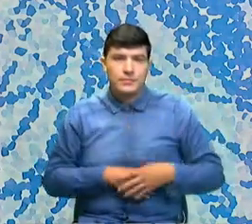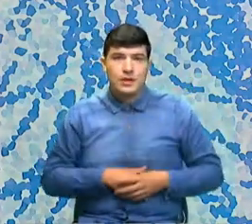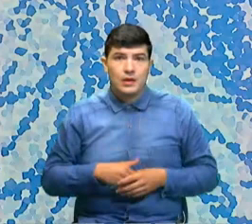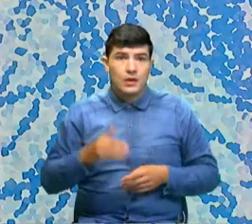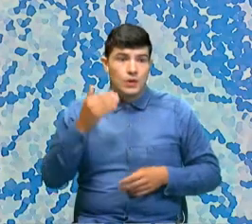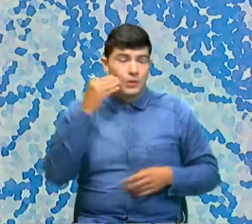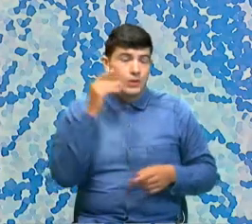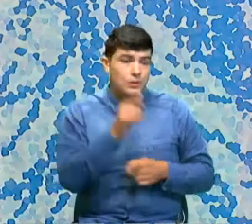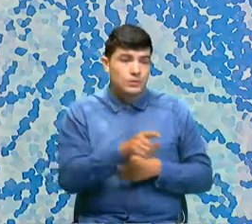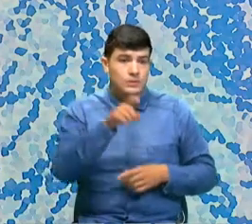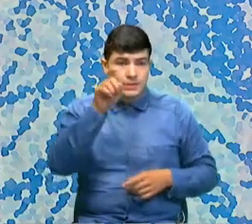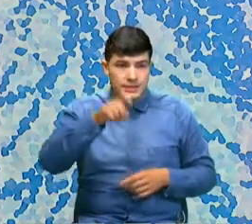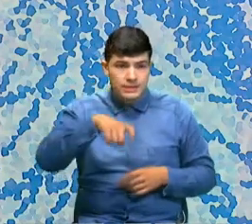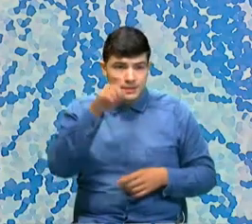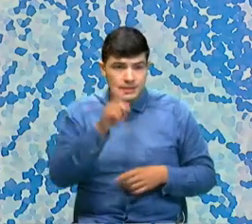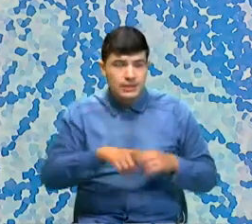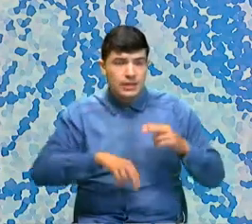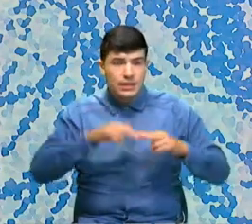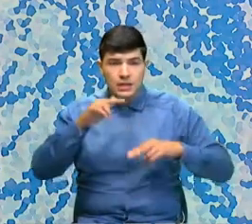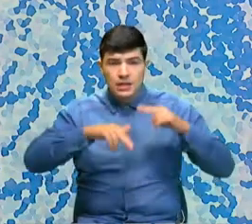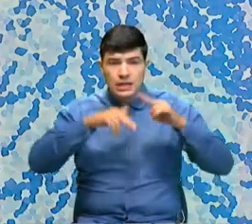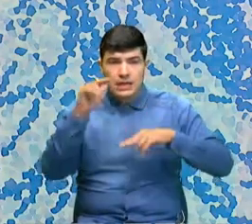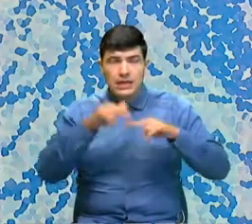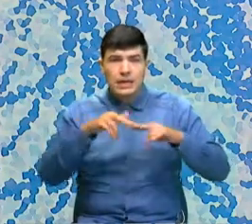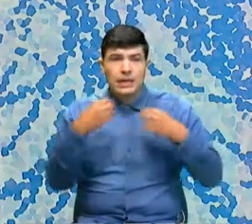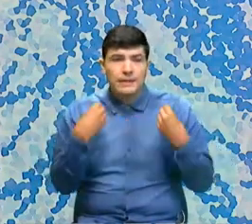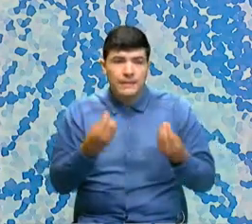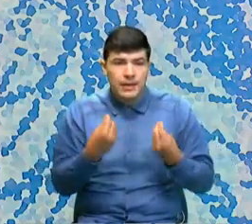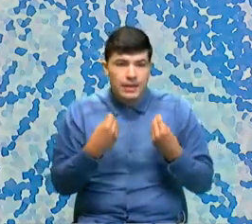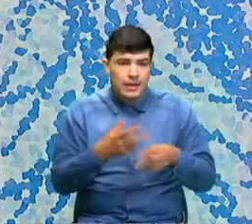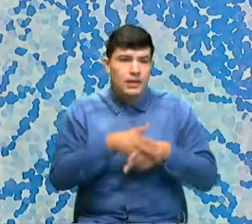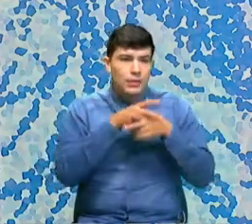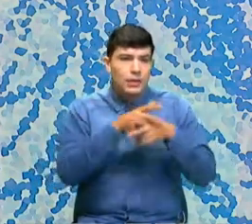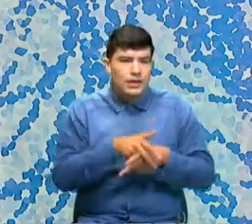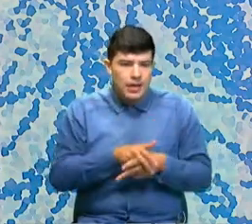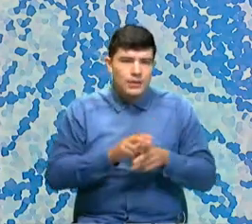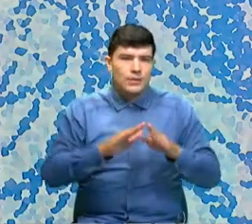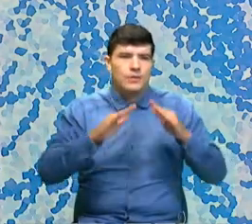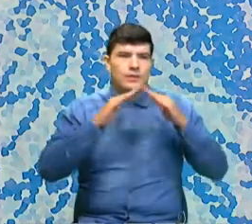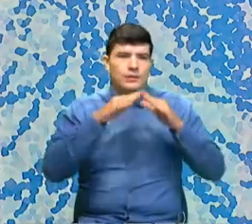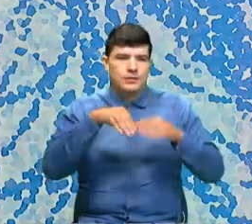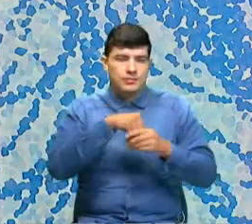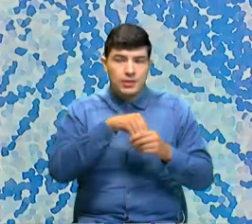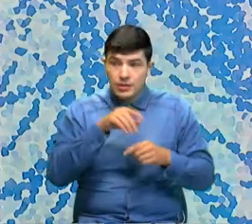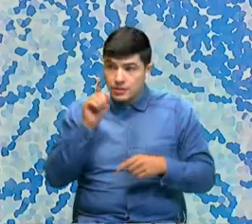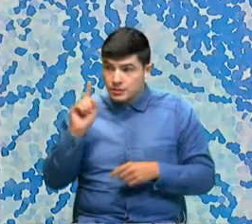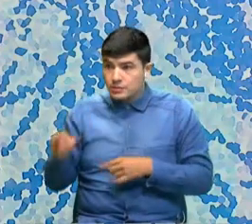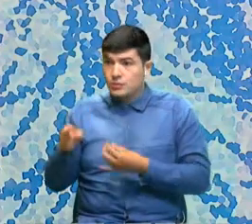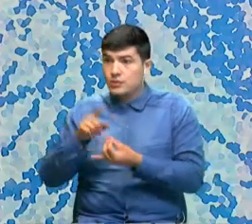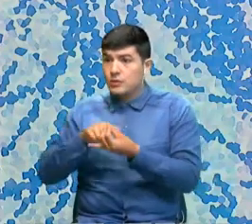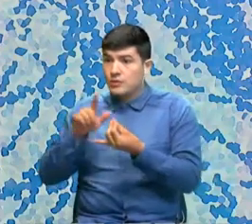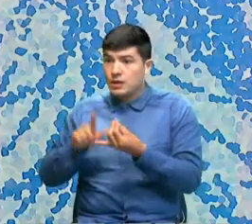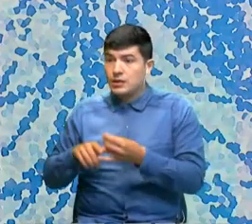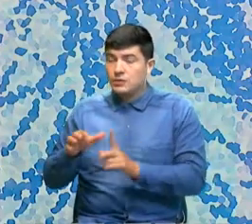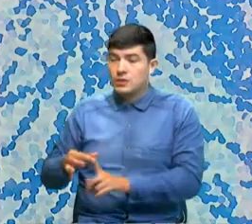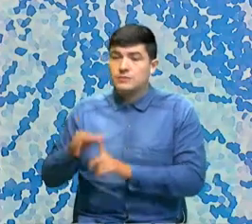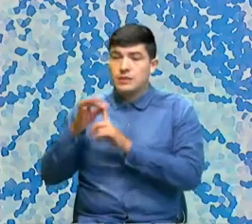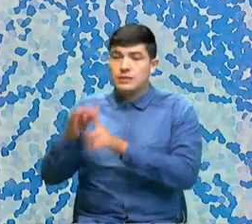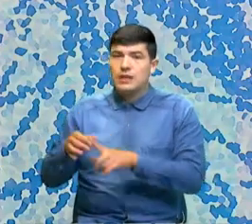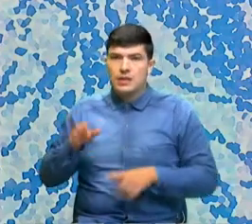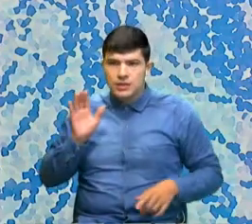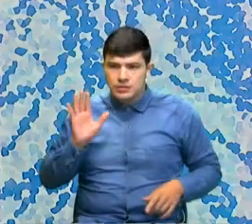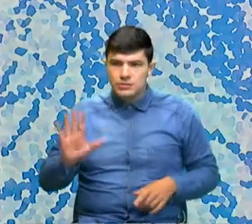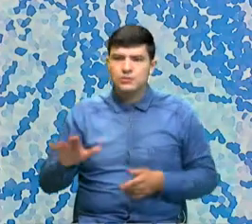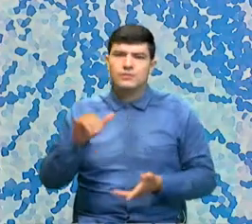se necesiten hacer arreglos para la conservación del inmueble. En estos casos específicos son los